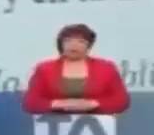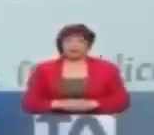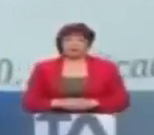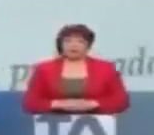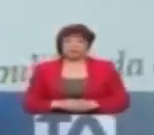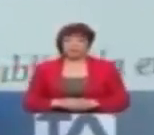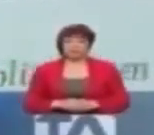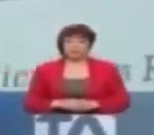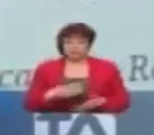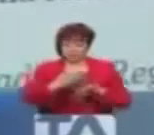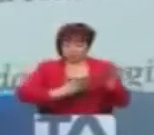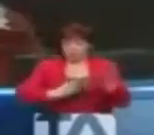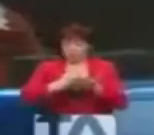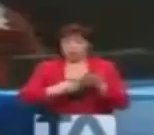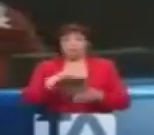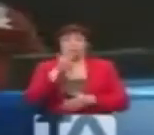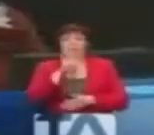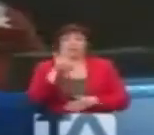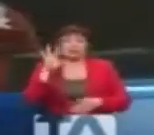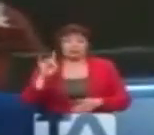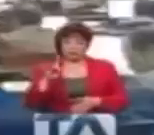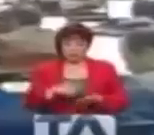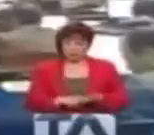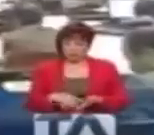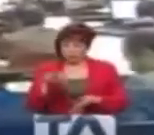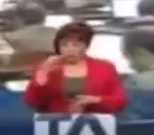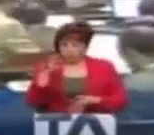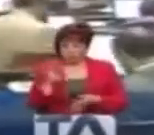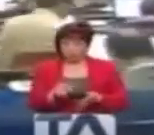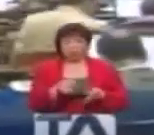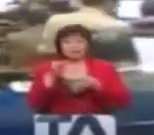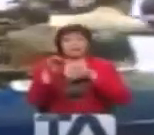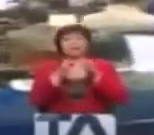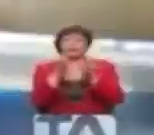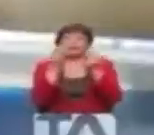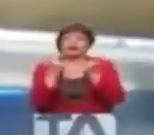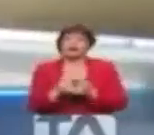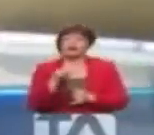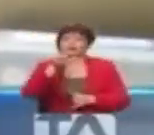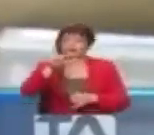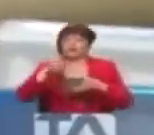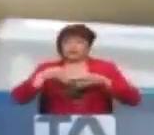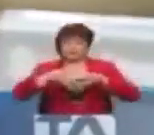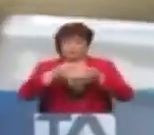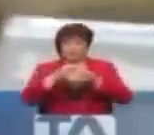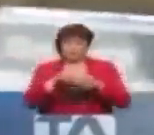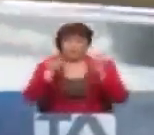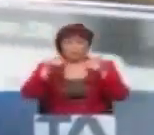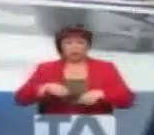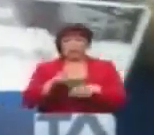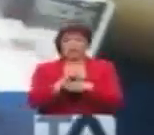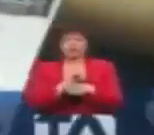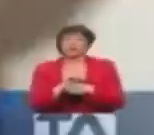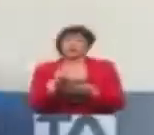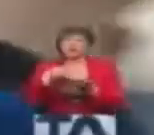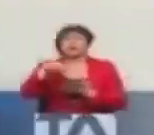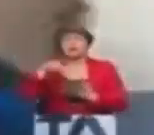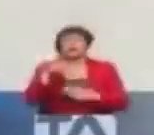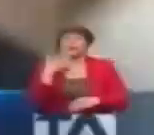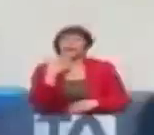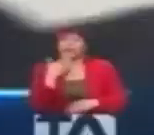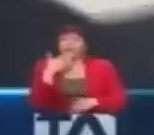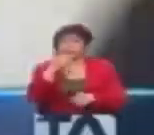En el documento de 48 páginas, el gobierno propone a la Asamblea tres medidas concretas para aumentar el uso de medios de pago electrónicos